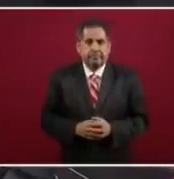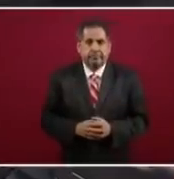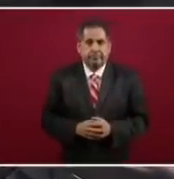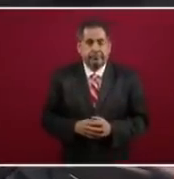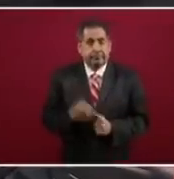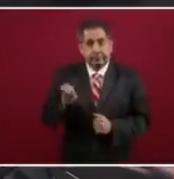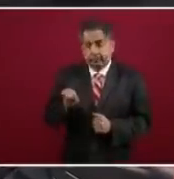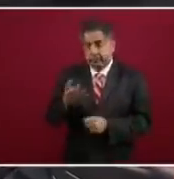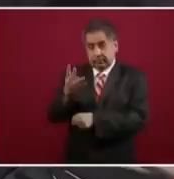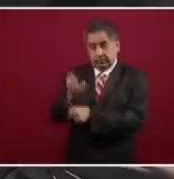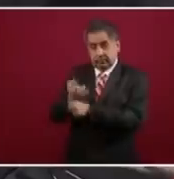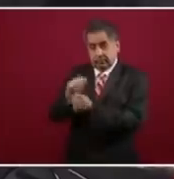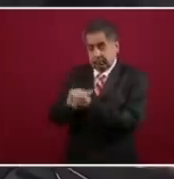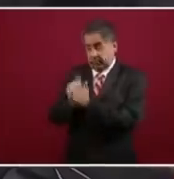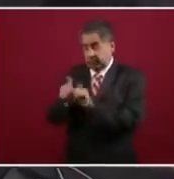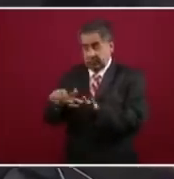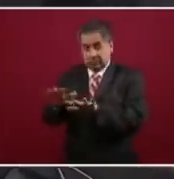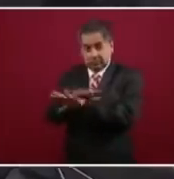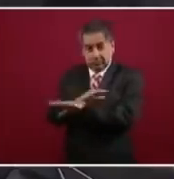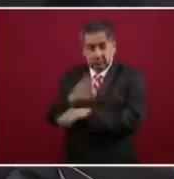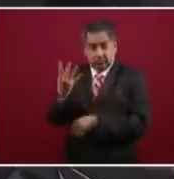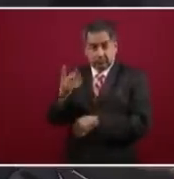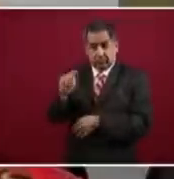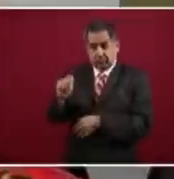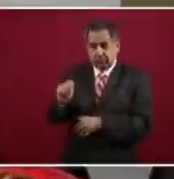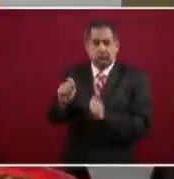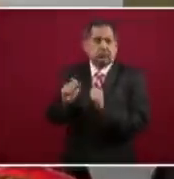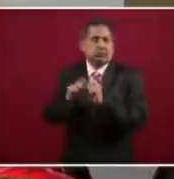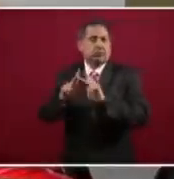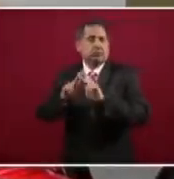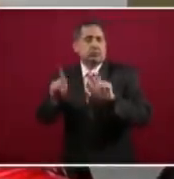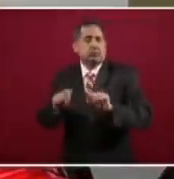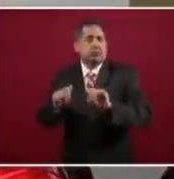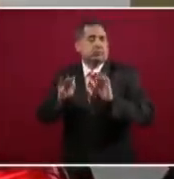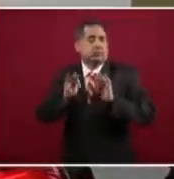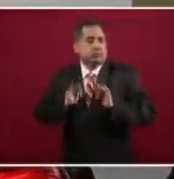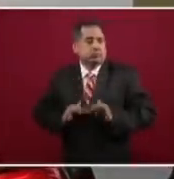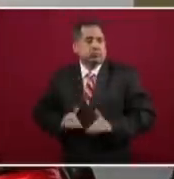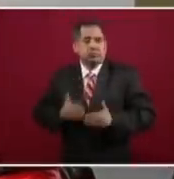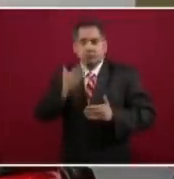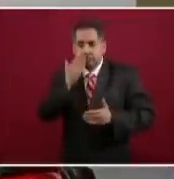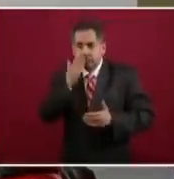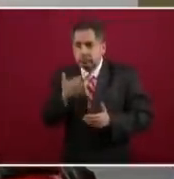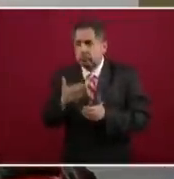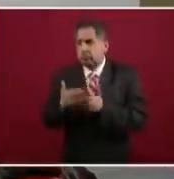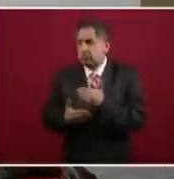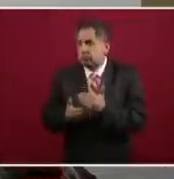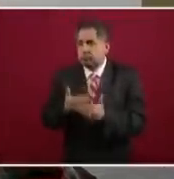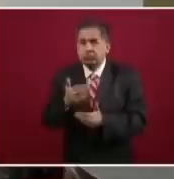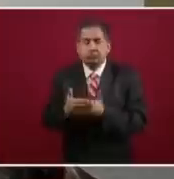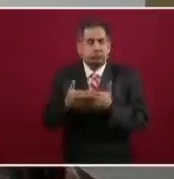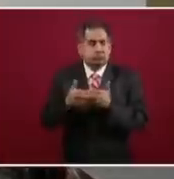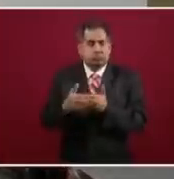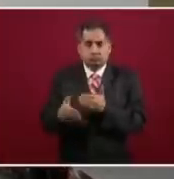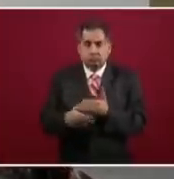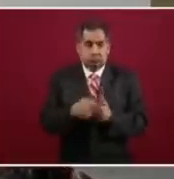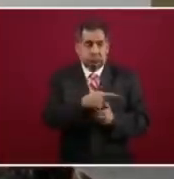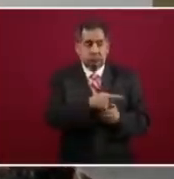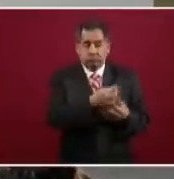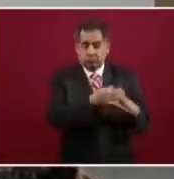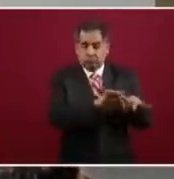esta es una transformación pacífica y hemos avanzado mucho y es igual de profunda